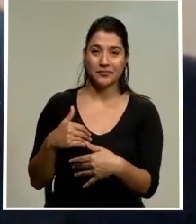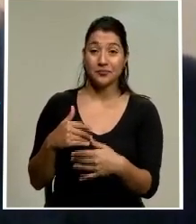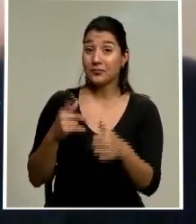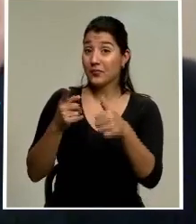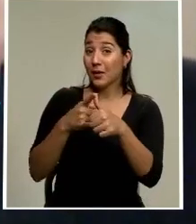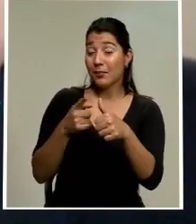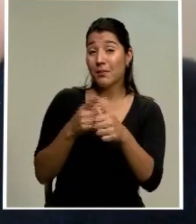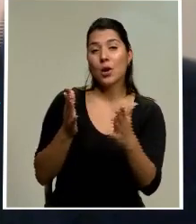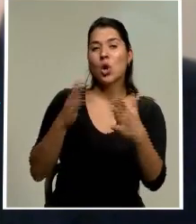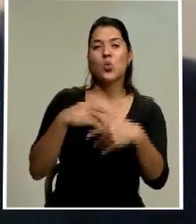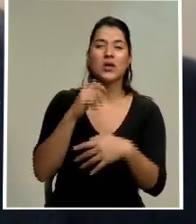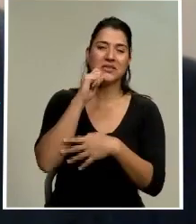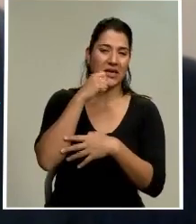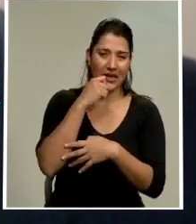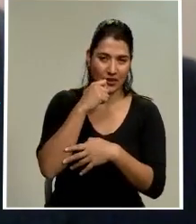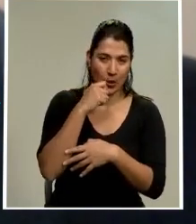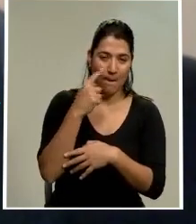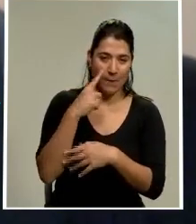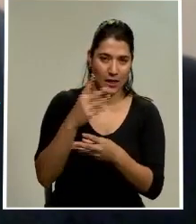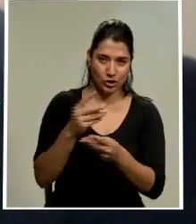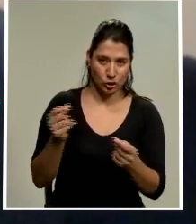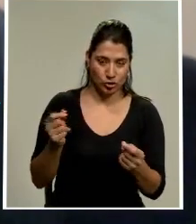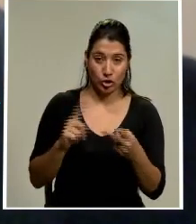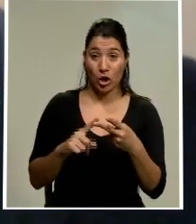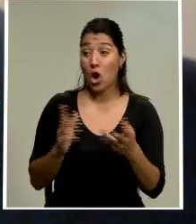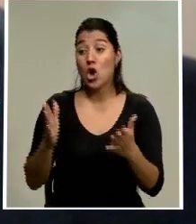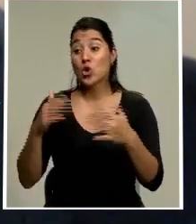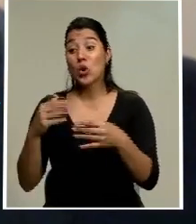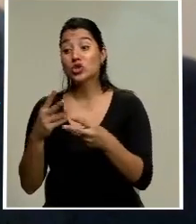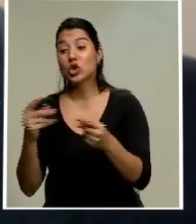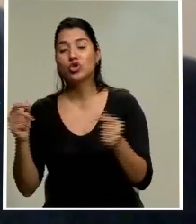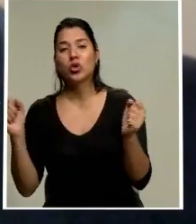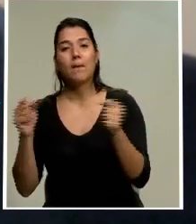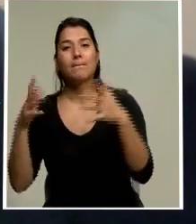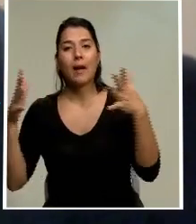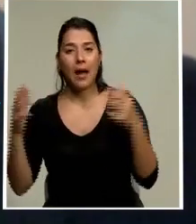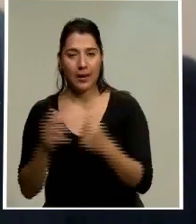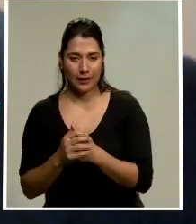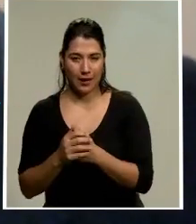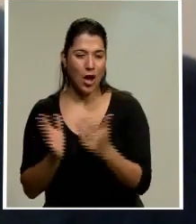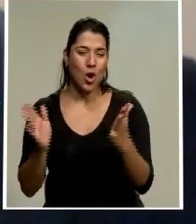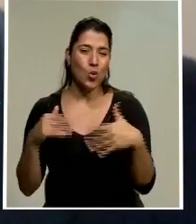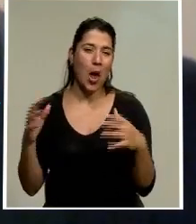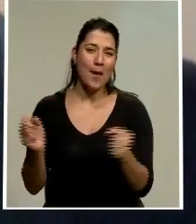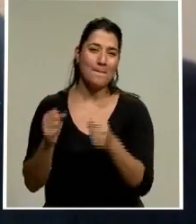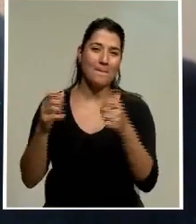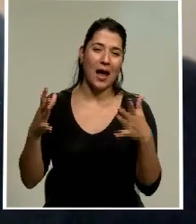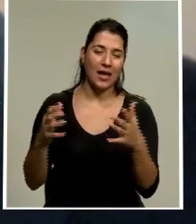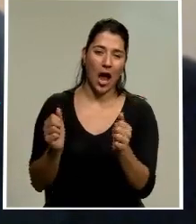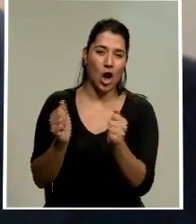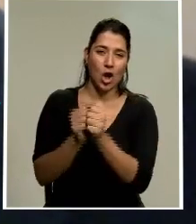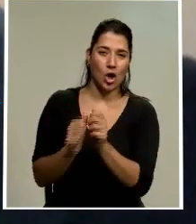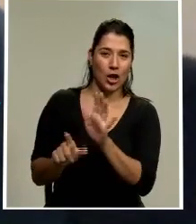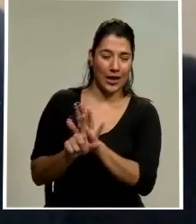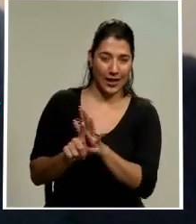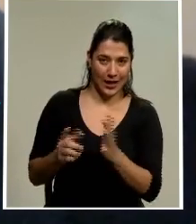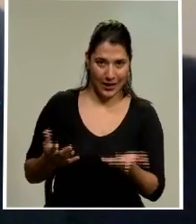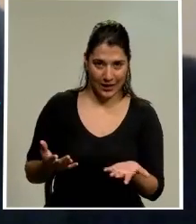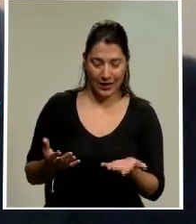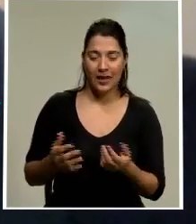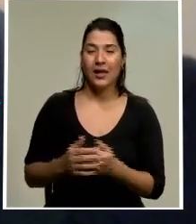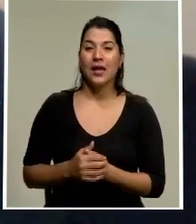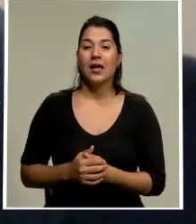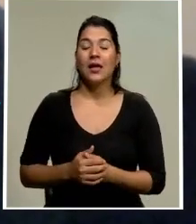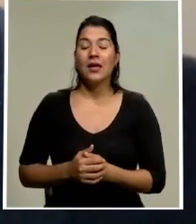primero no existe un secreto, y después no existen soluciones mágicas, no existe magia jurídica. Es decir, lo